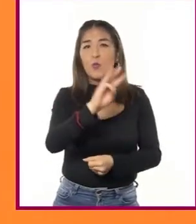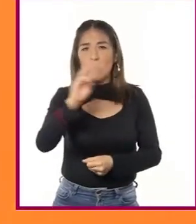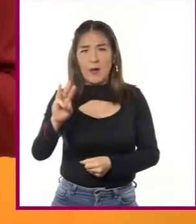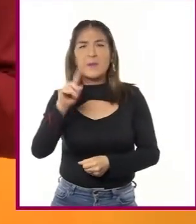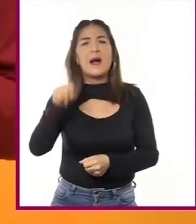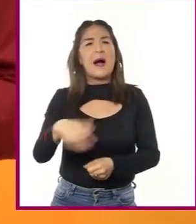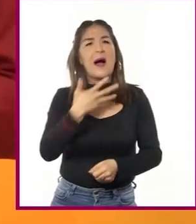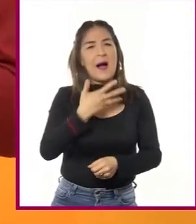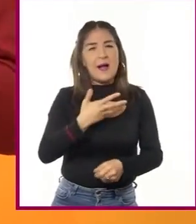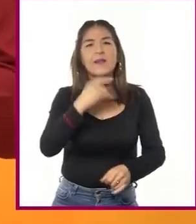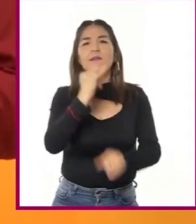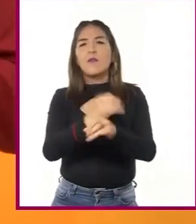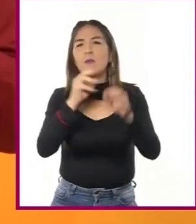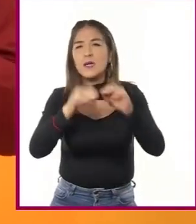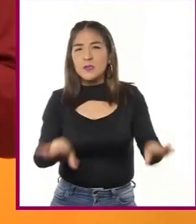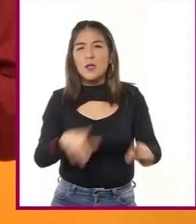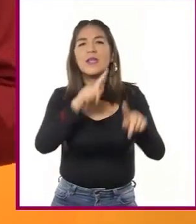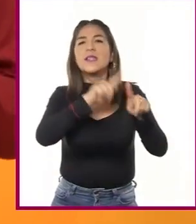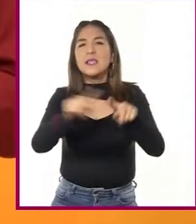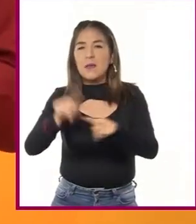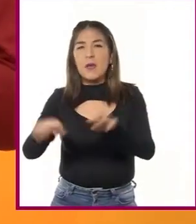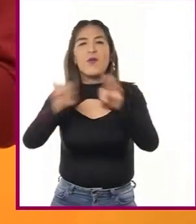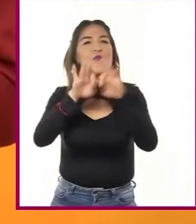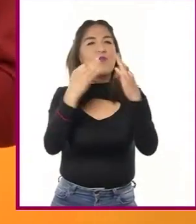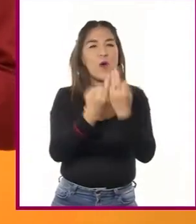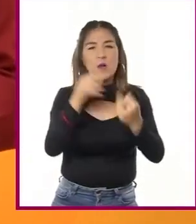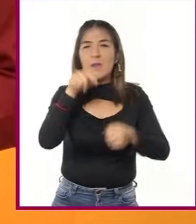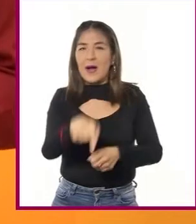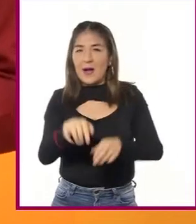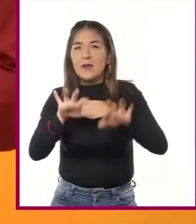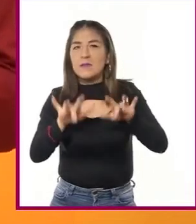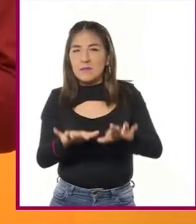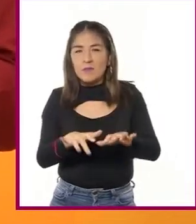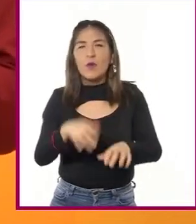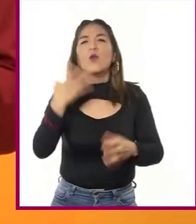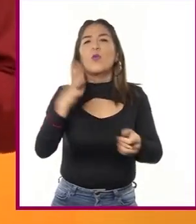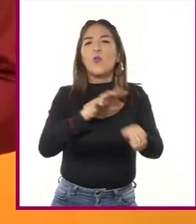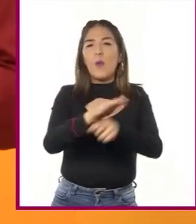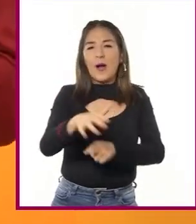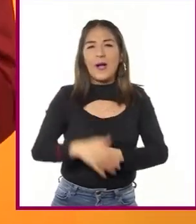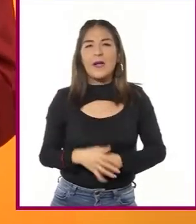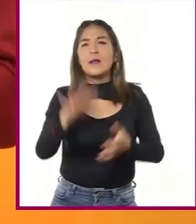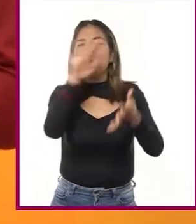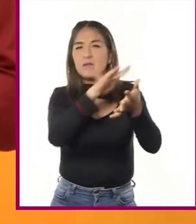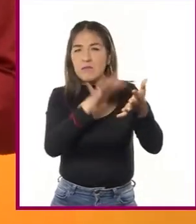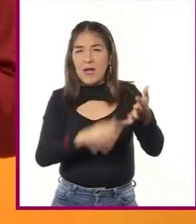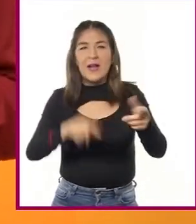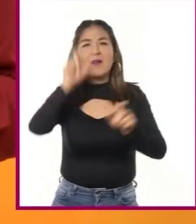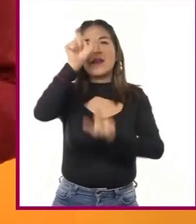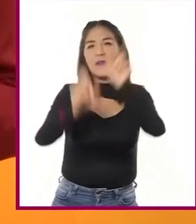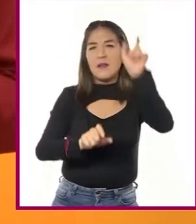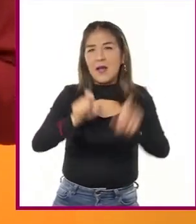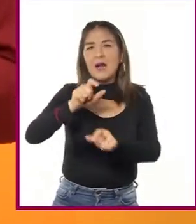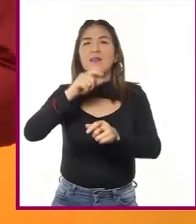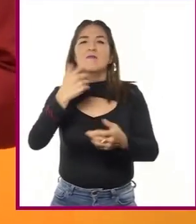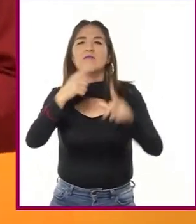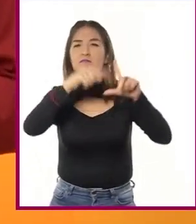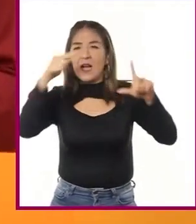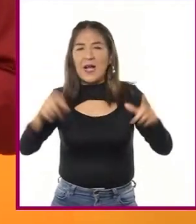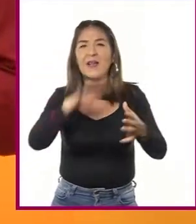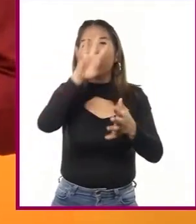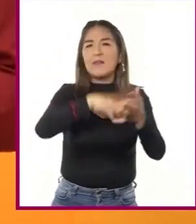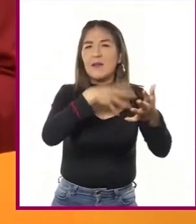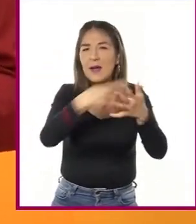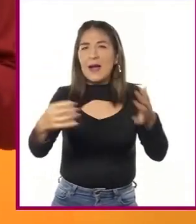a información digital en diferentes formatos y soportes, tales como textos, gráficos, imágenes,